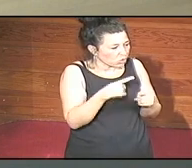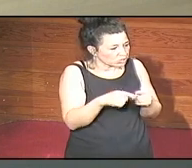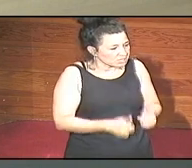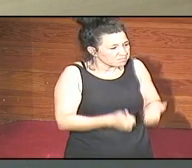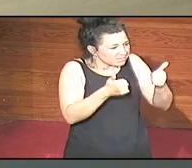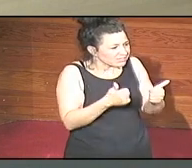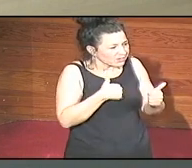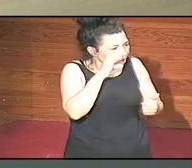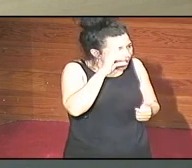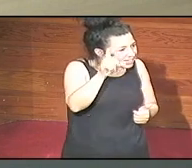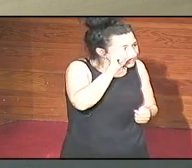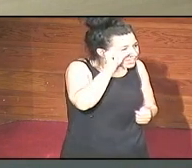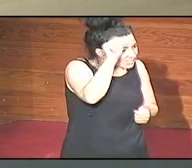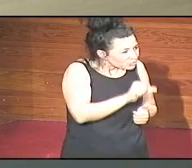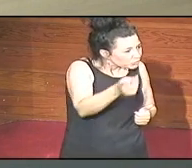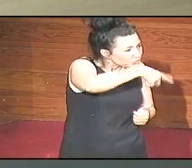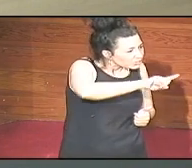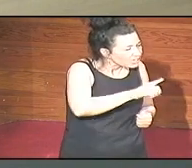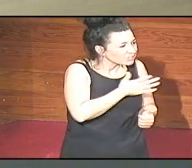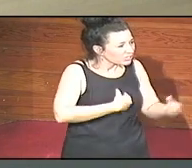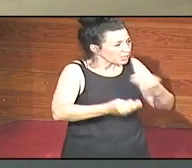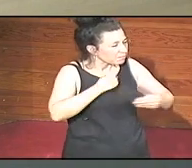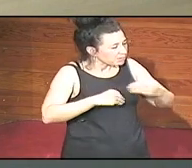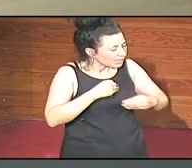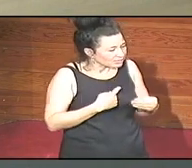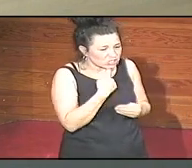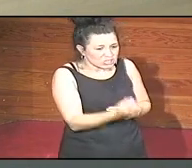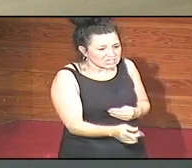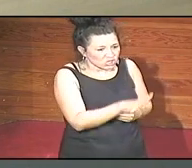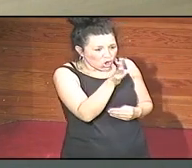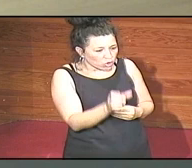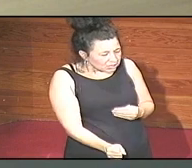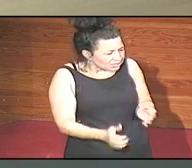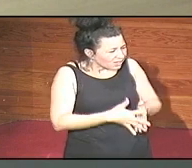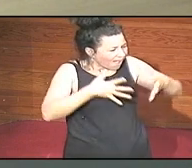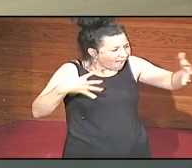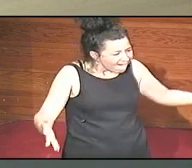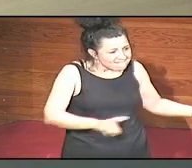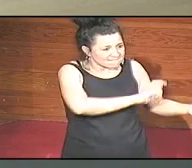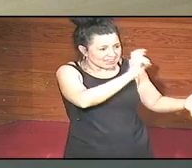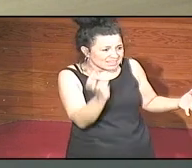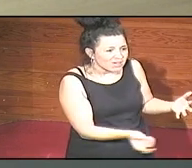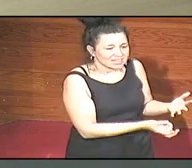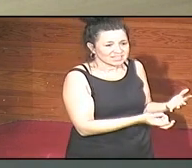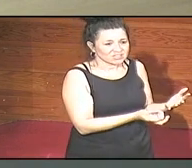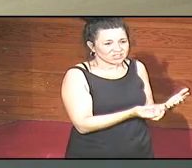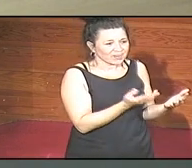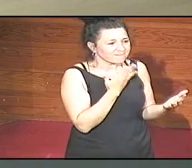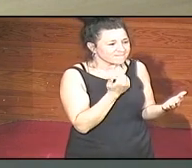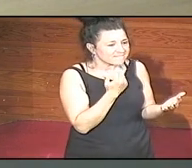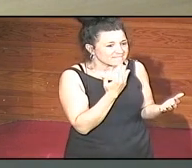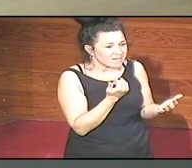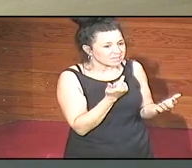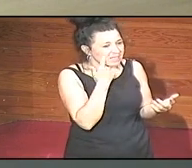quiero que preguntéis y yo os he dicho al principio que es un continente muy muy grande muy diverso y me apetece mucho ver